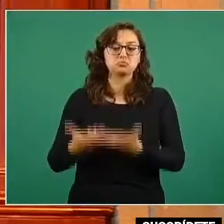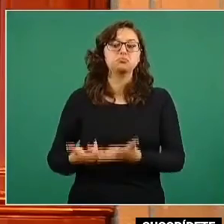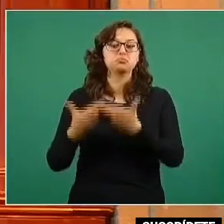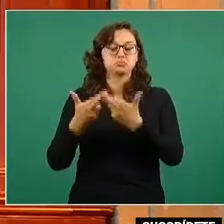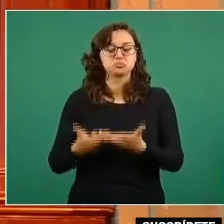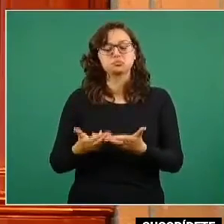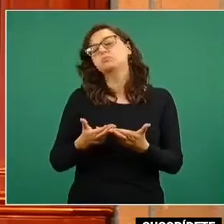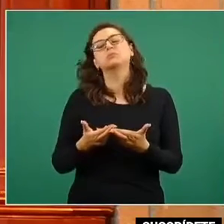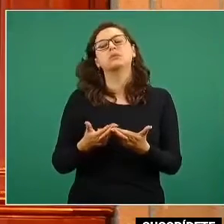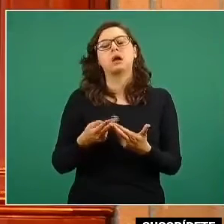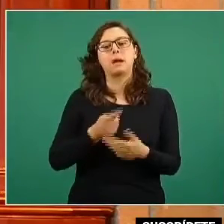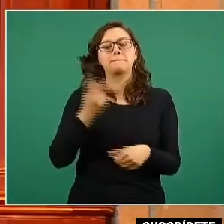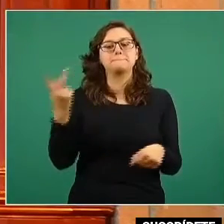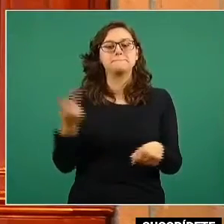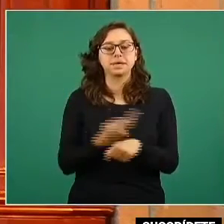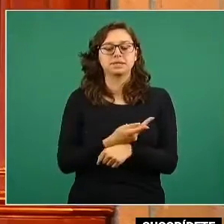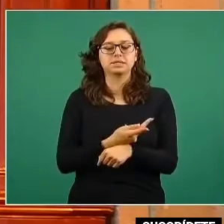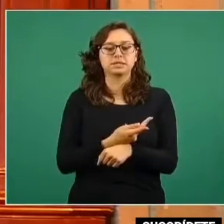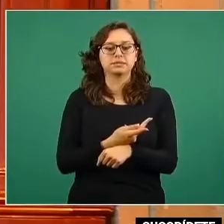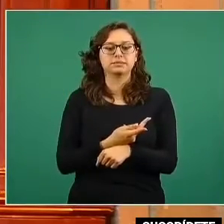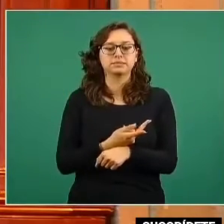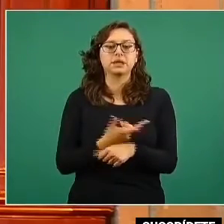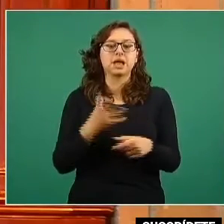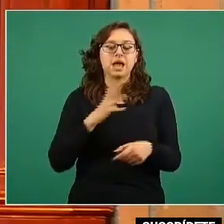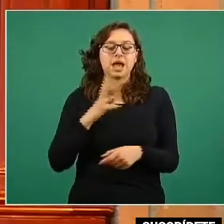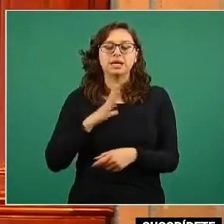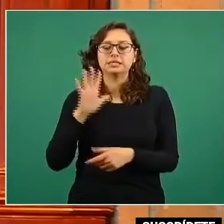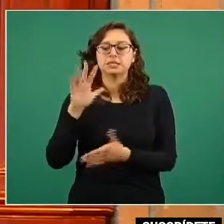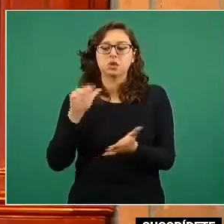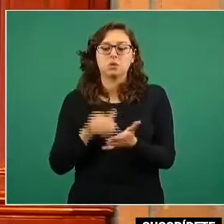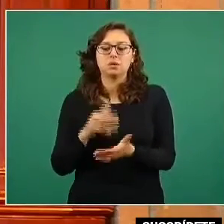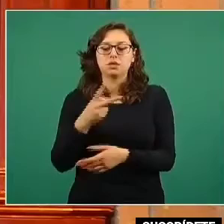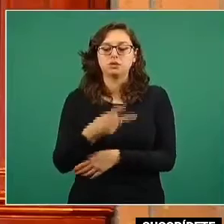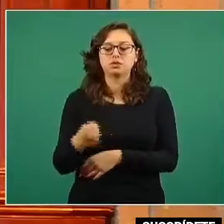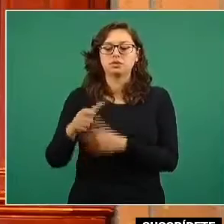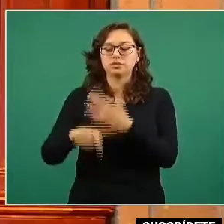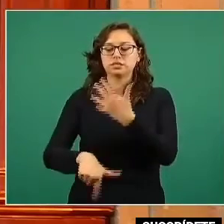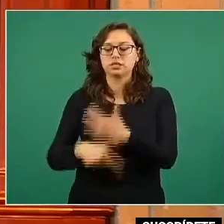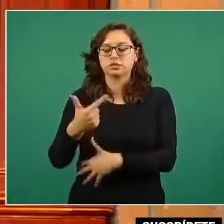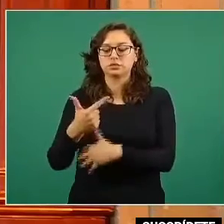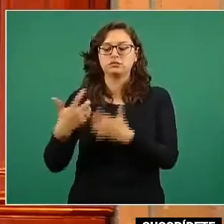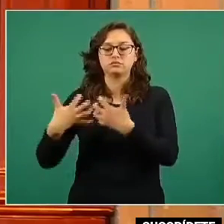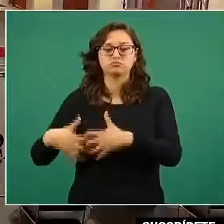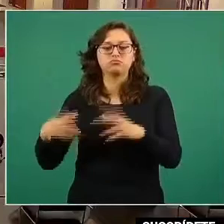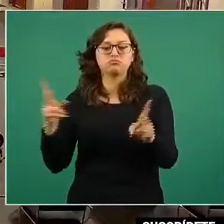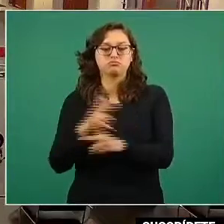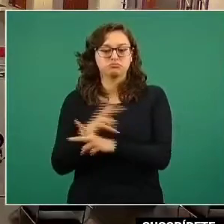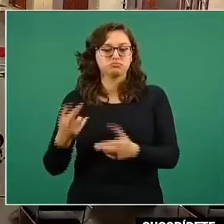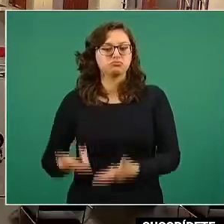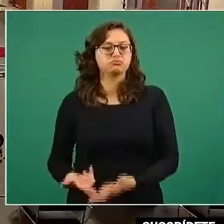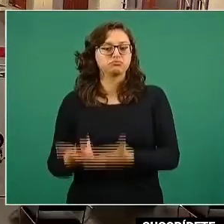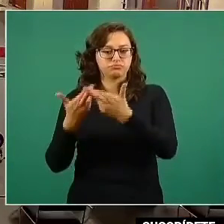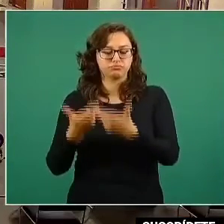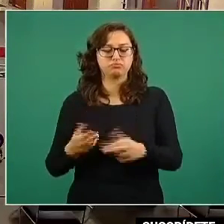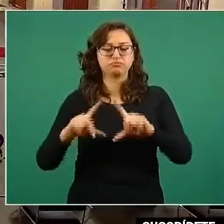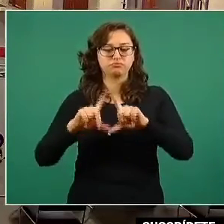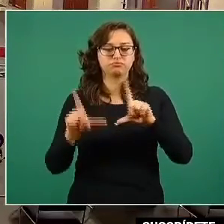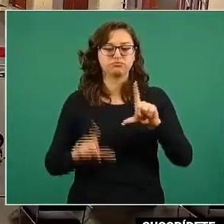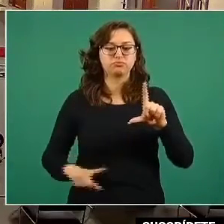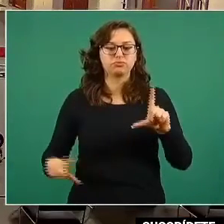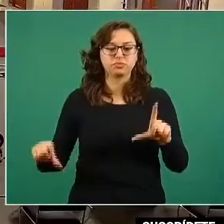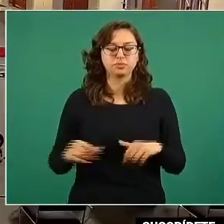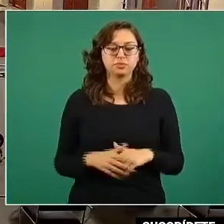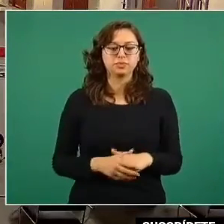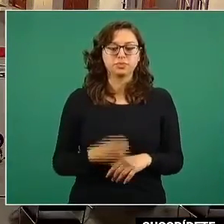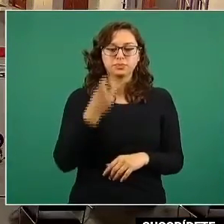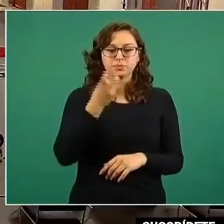cual lógicamente nos deja 5.214 camas con ventilador disponibles a nivel nacional.